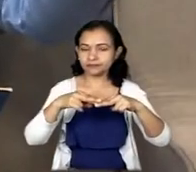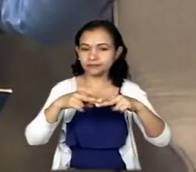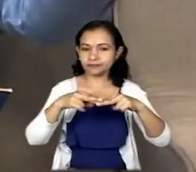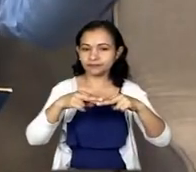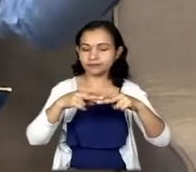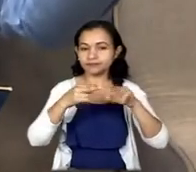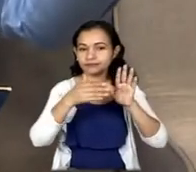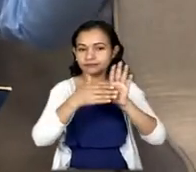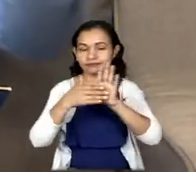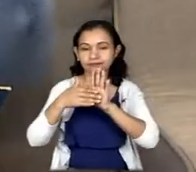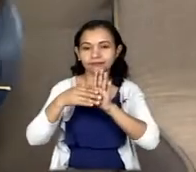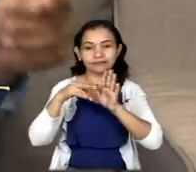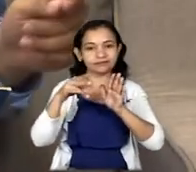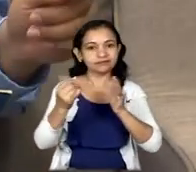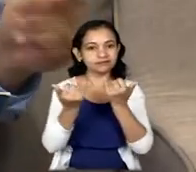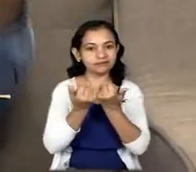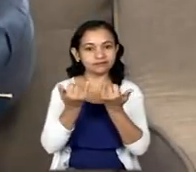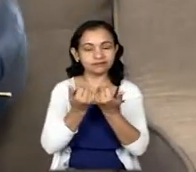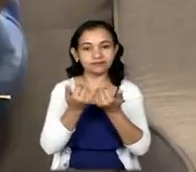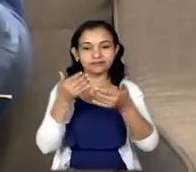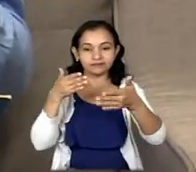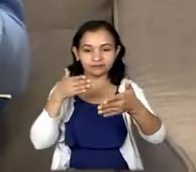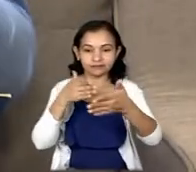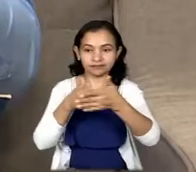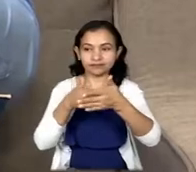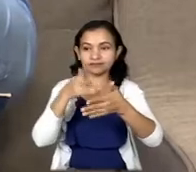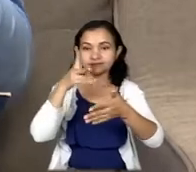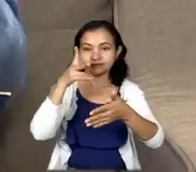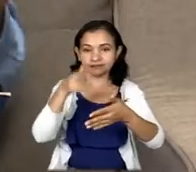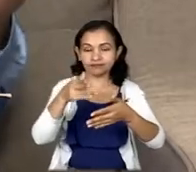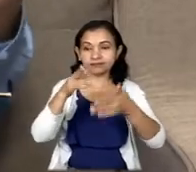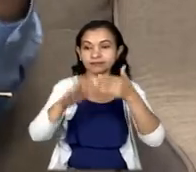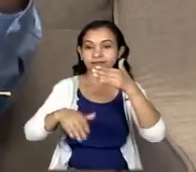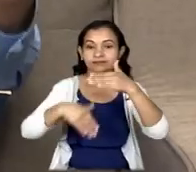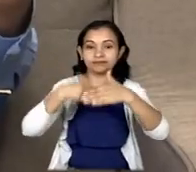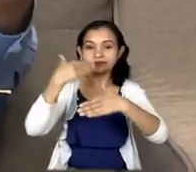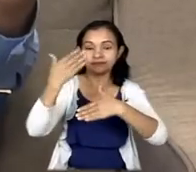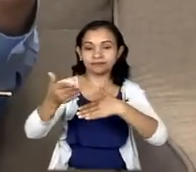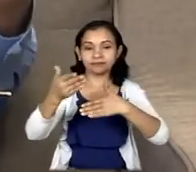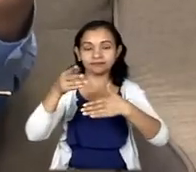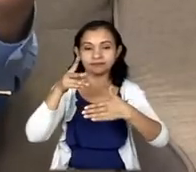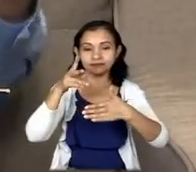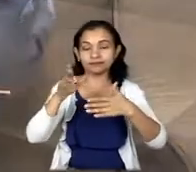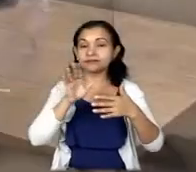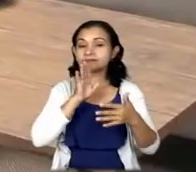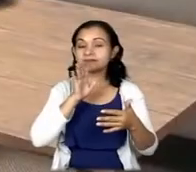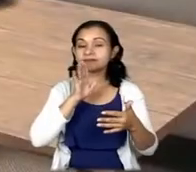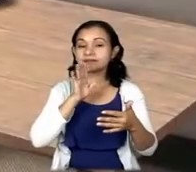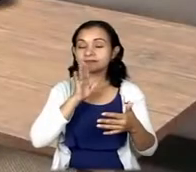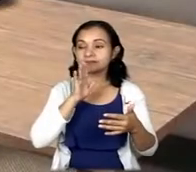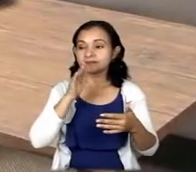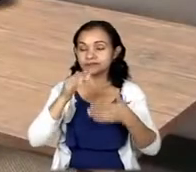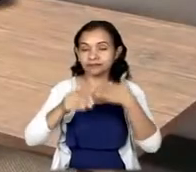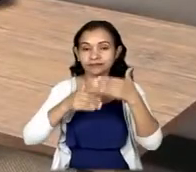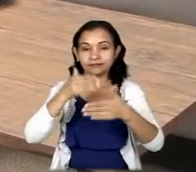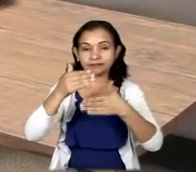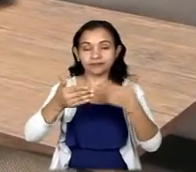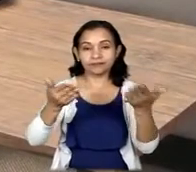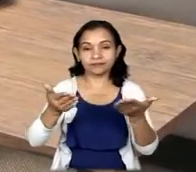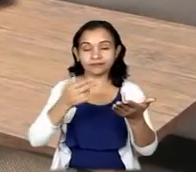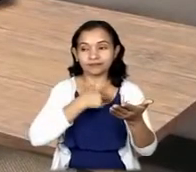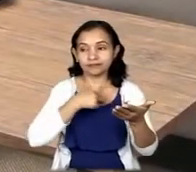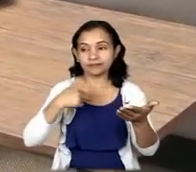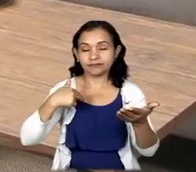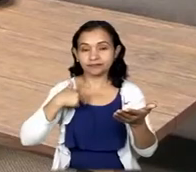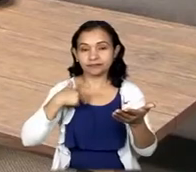modelo educativo neoliberal. Así Diputada, es. Tengo que hacer una pausa, pero al volver quiero que precisamente nos hable de ese proceso de conquistas sociales que se